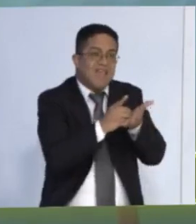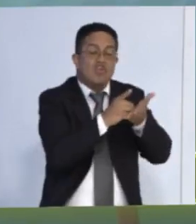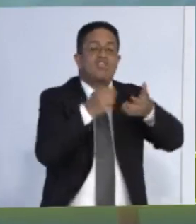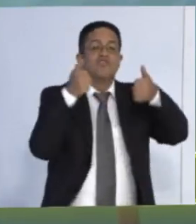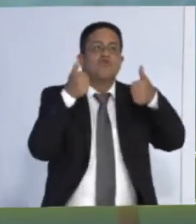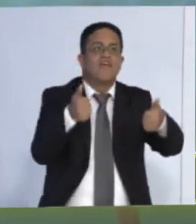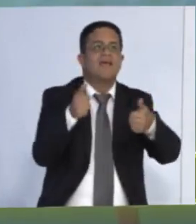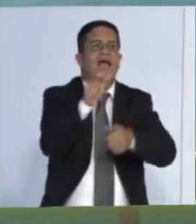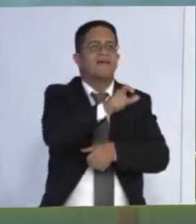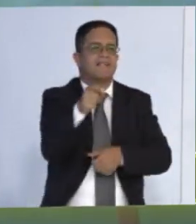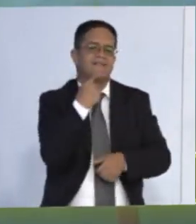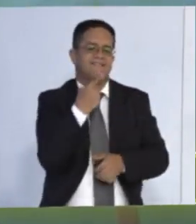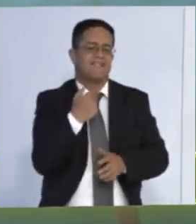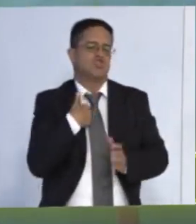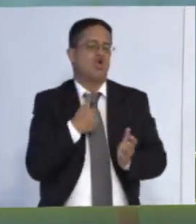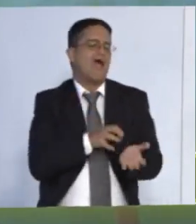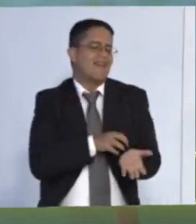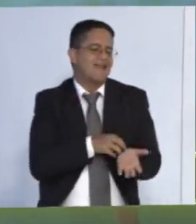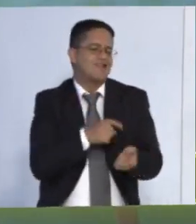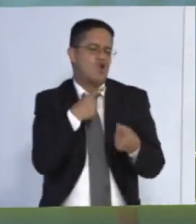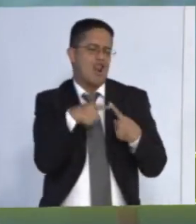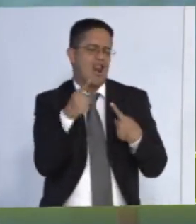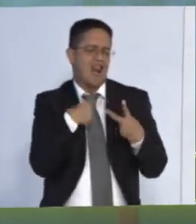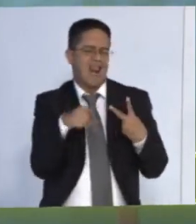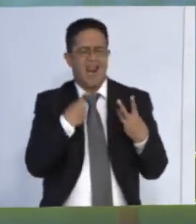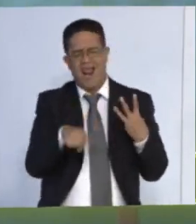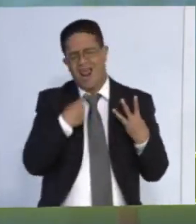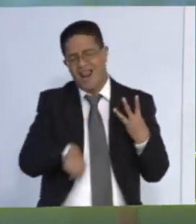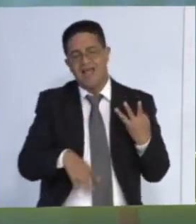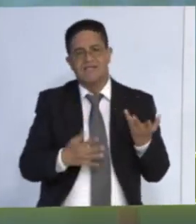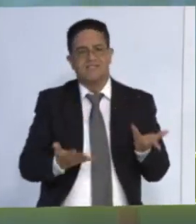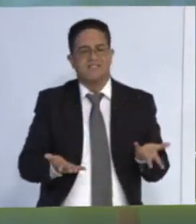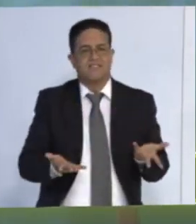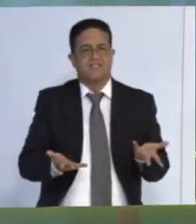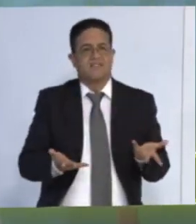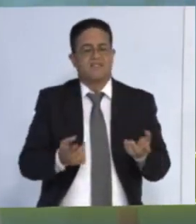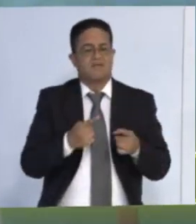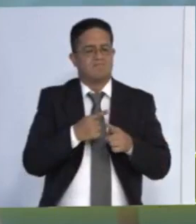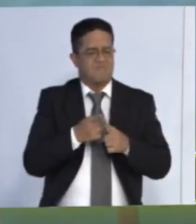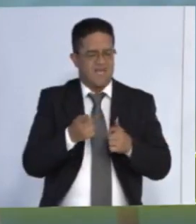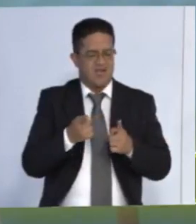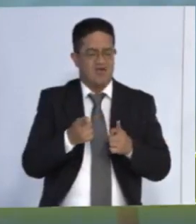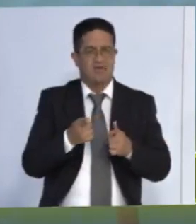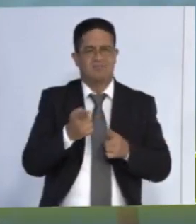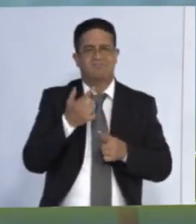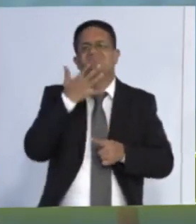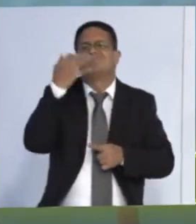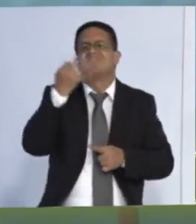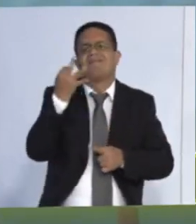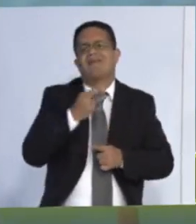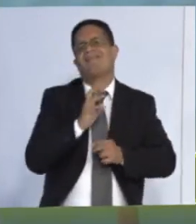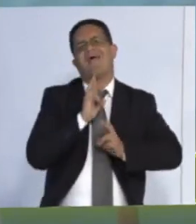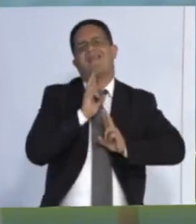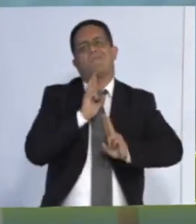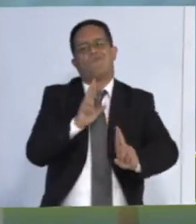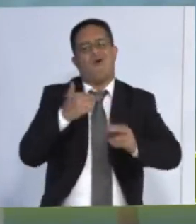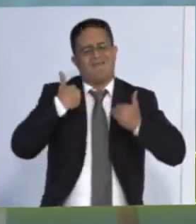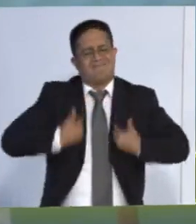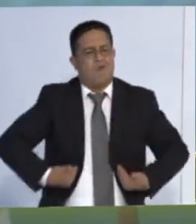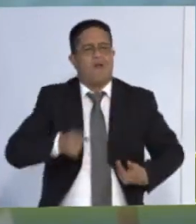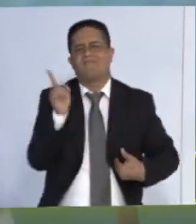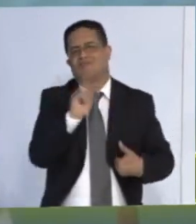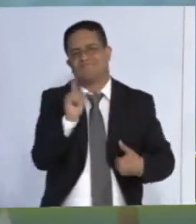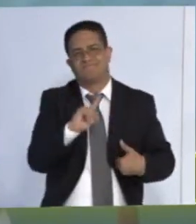gente que dice, yo soy alérgico a esto, a aquello, a lo otro, por reacciones que realmente no fueron alérgicas, sino que fue una